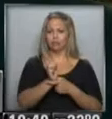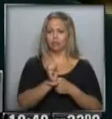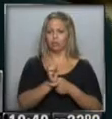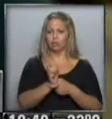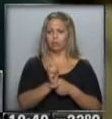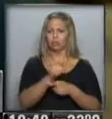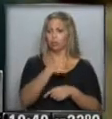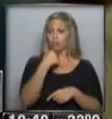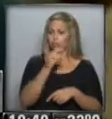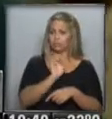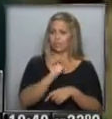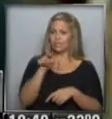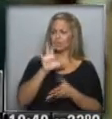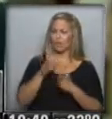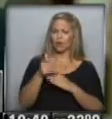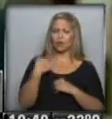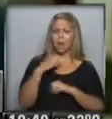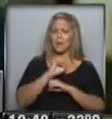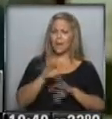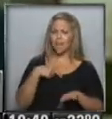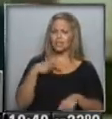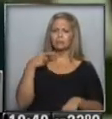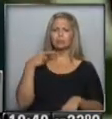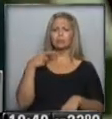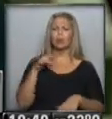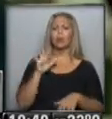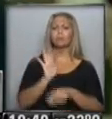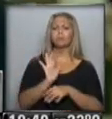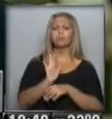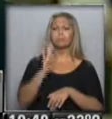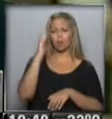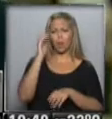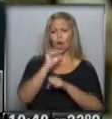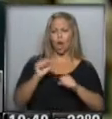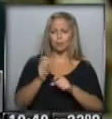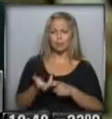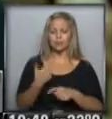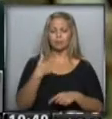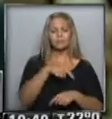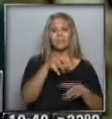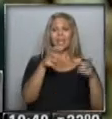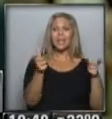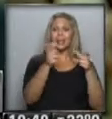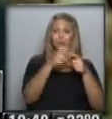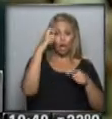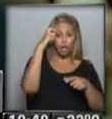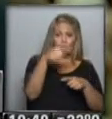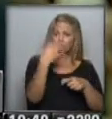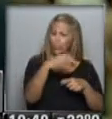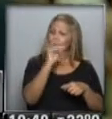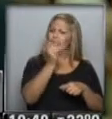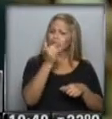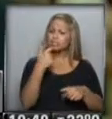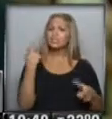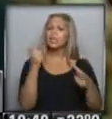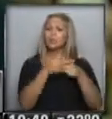que yo acusé claramente de golpista y sigo manteniéndola, digamos, ¿no? El Congreso tiene que sesionar, las sesiones se tienen que hacer, se tienen que